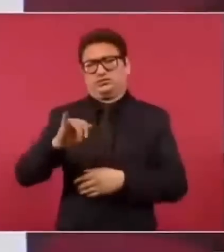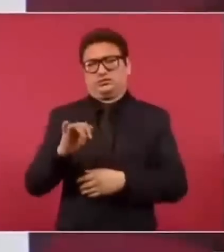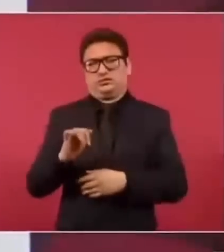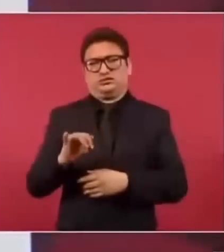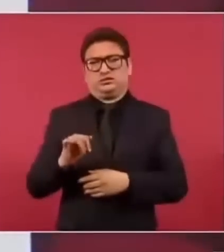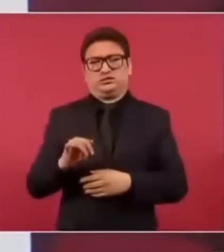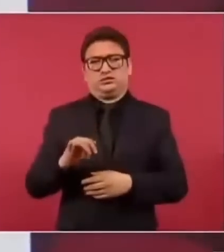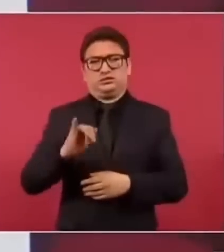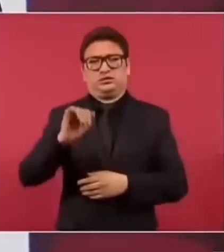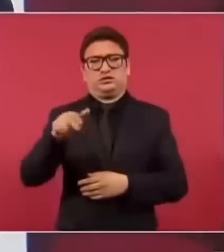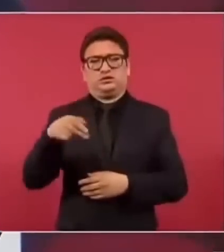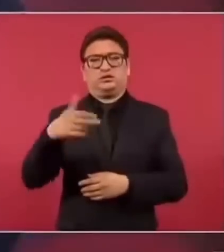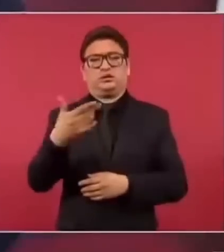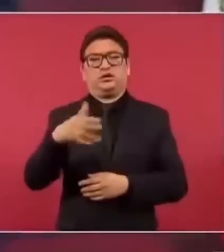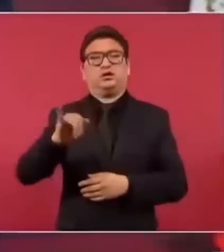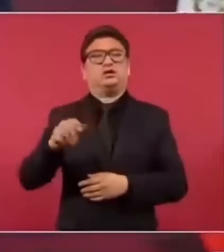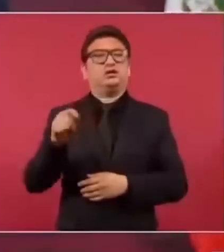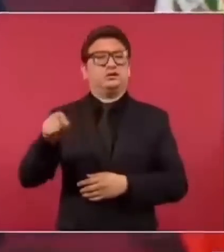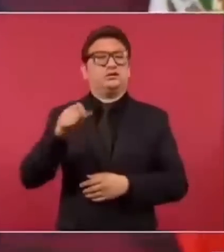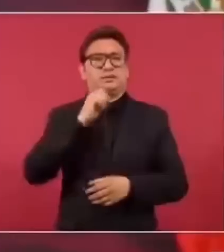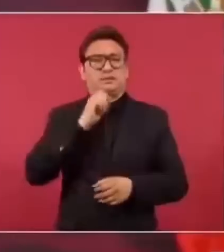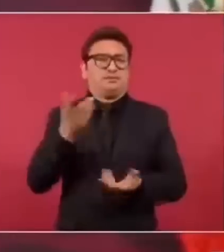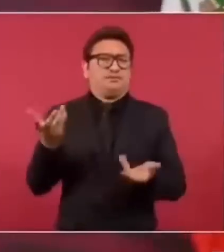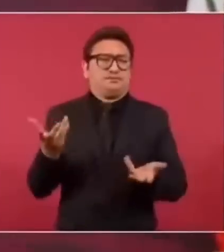nuevos consejeros. los del INAI, pues